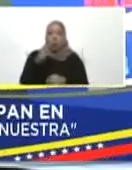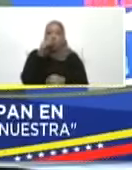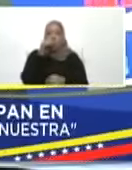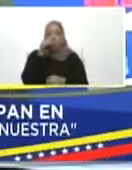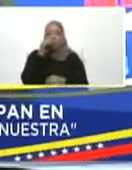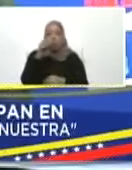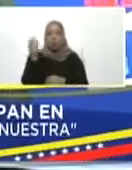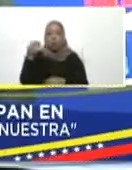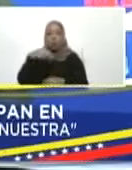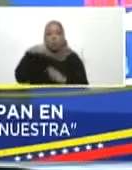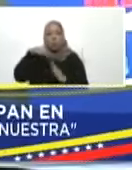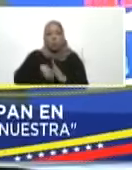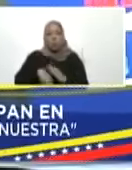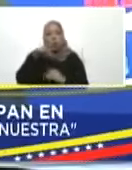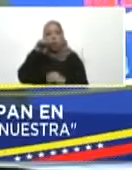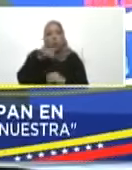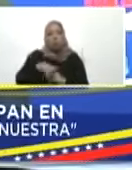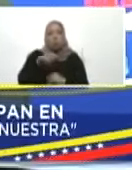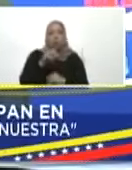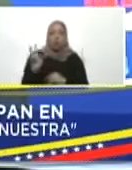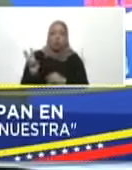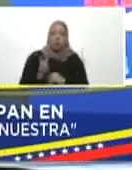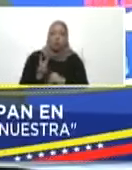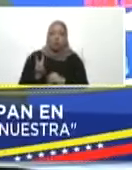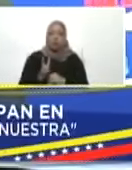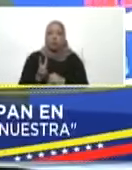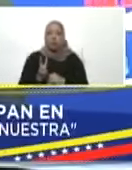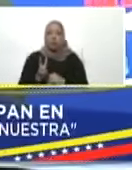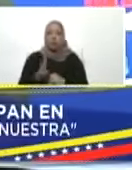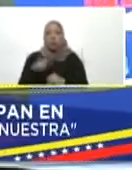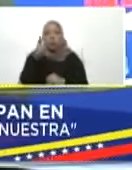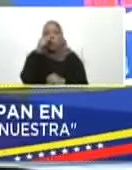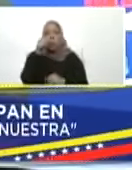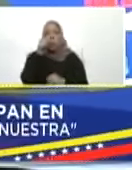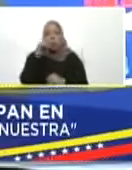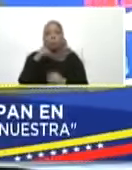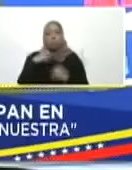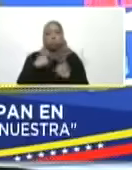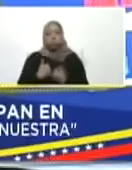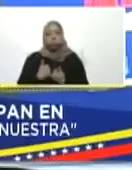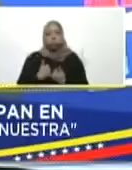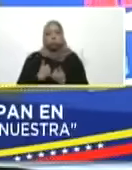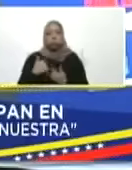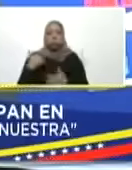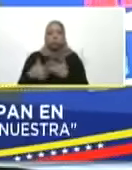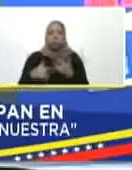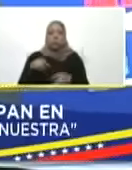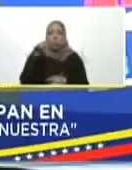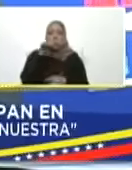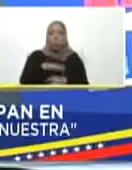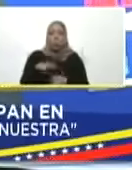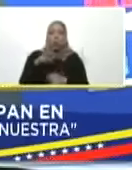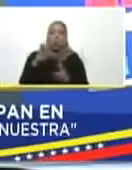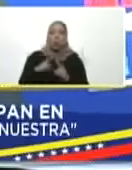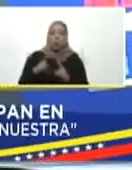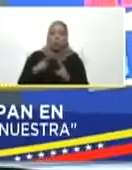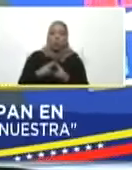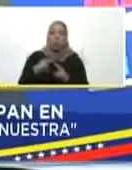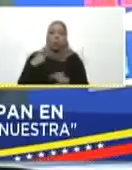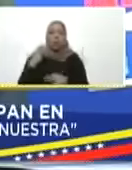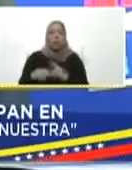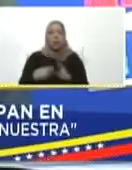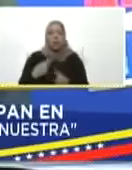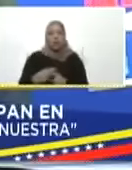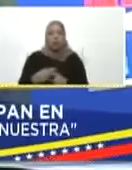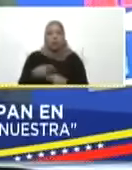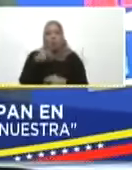viene de lo más profundo del pueblo de Venezuela. Acá hay un hombre que derrotó al imperio más brutal que haya conocido la historia de la humanidad.